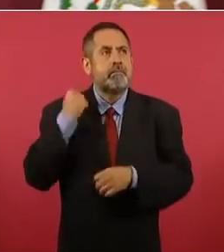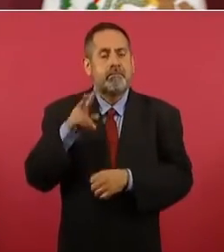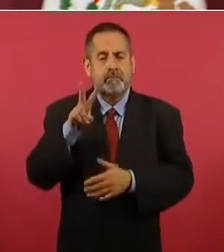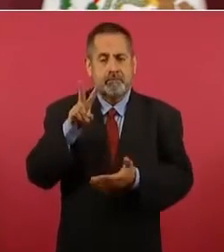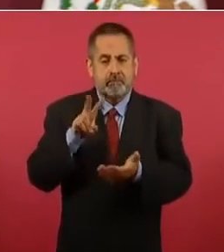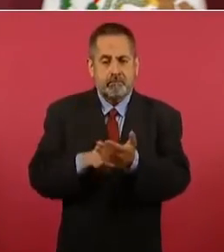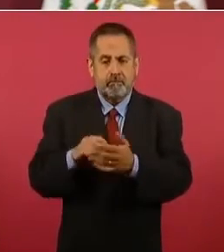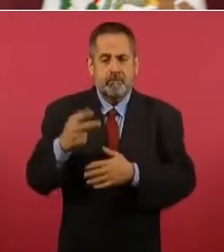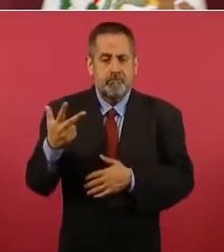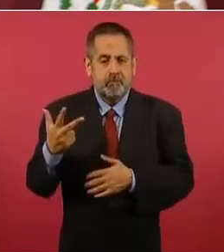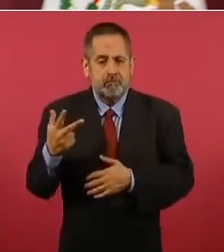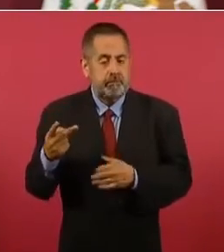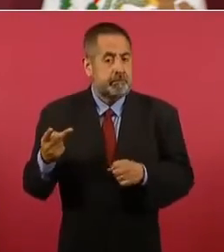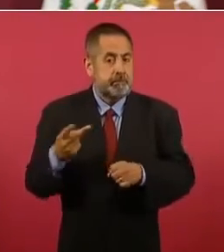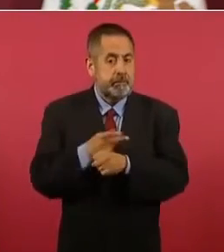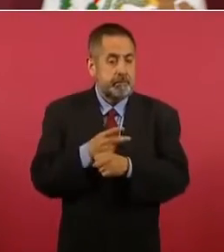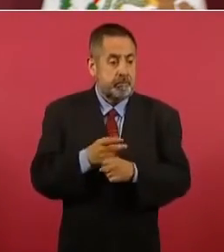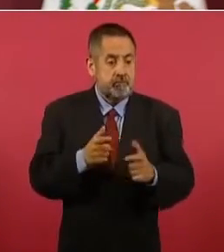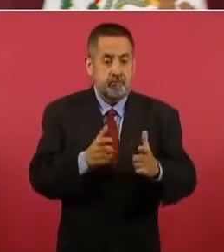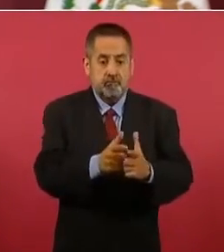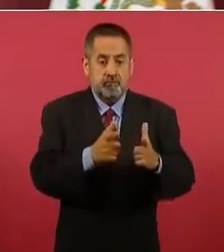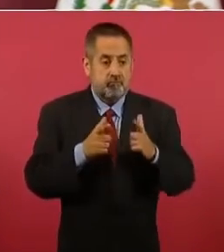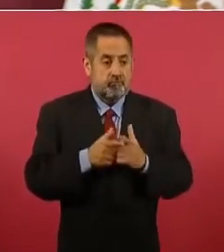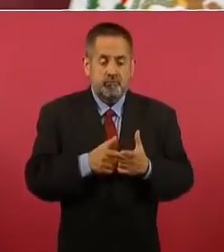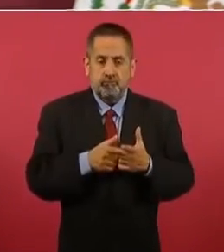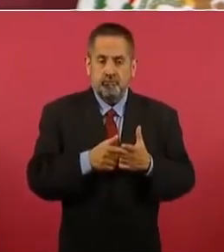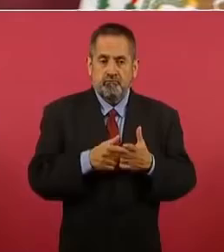que un comando